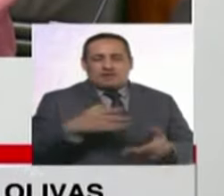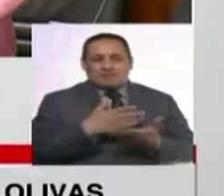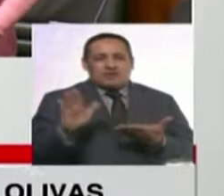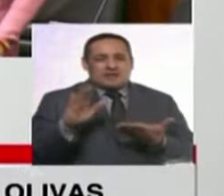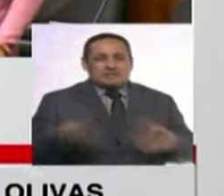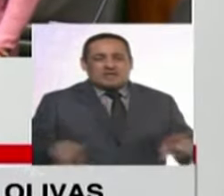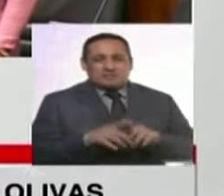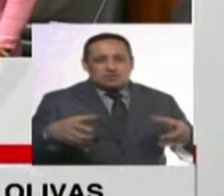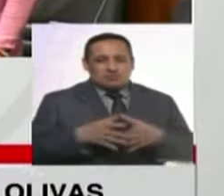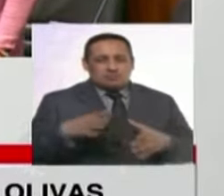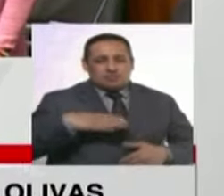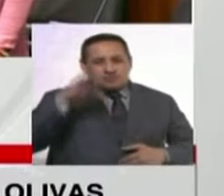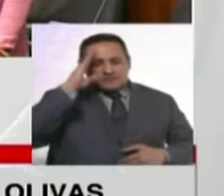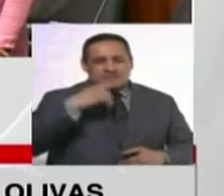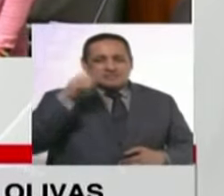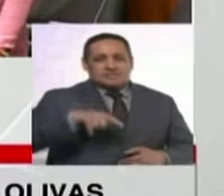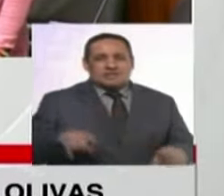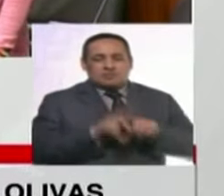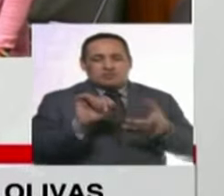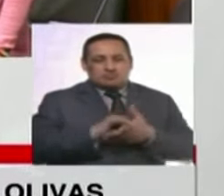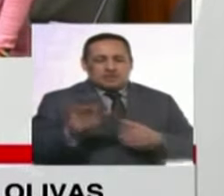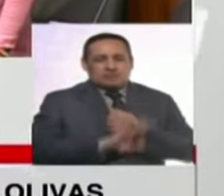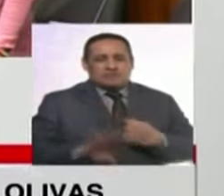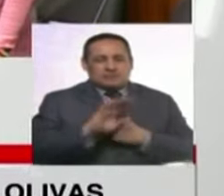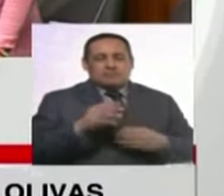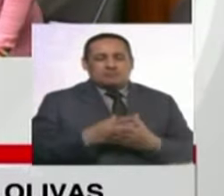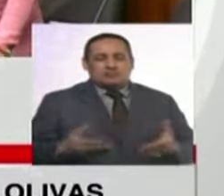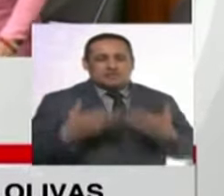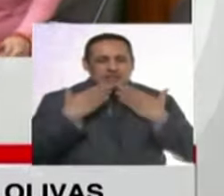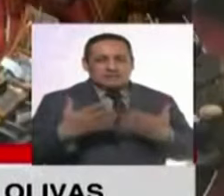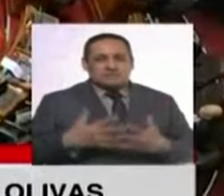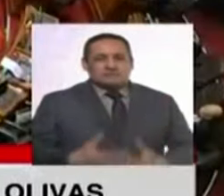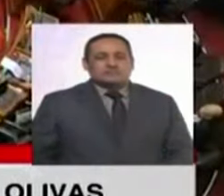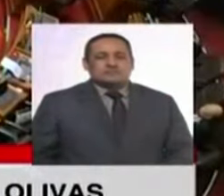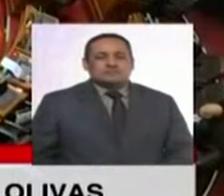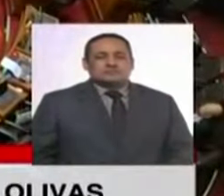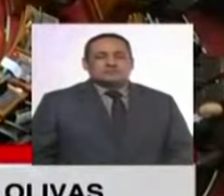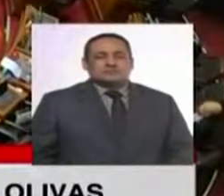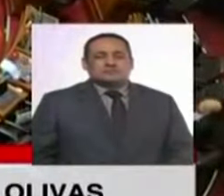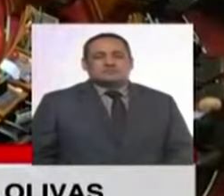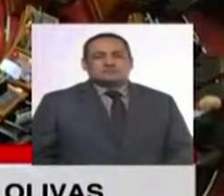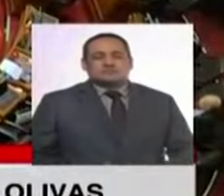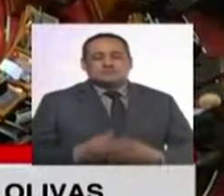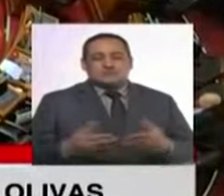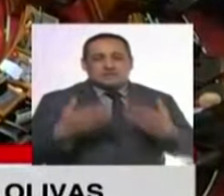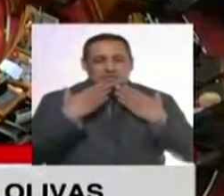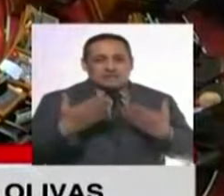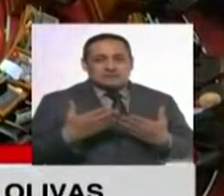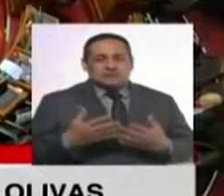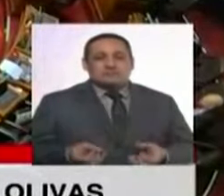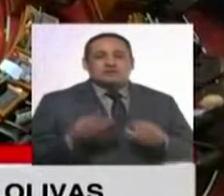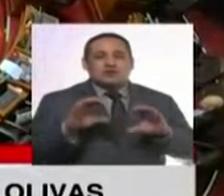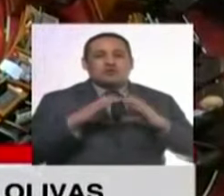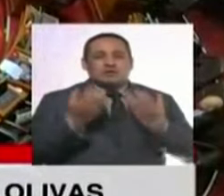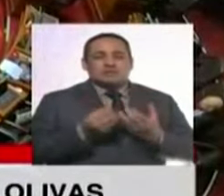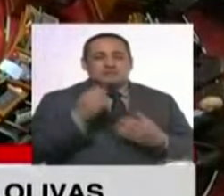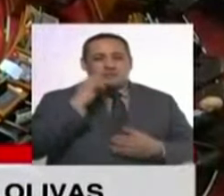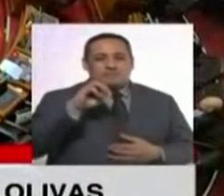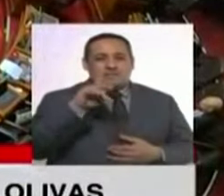las policías necesitan que usted los defienda Muchas gracias Gracias congresista la congresista